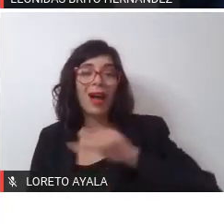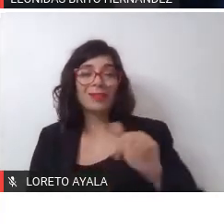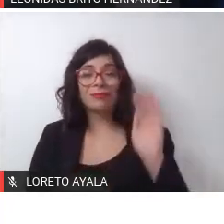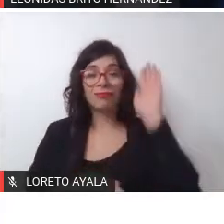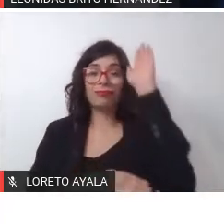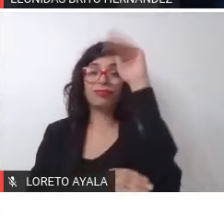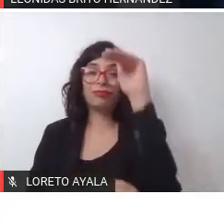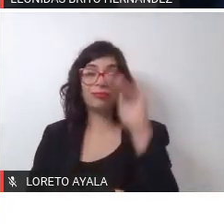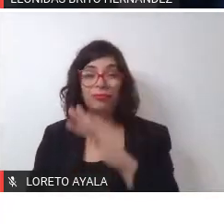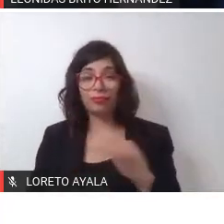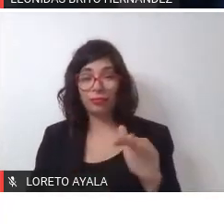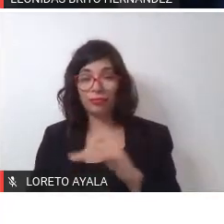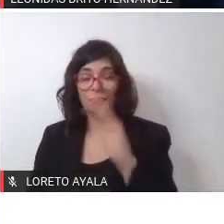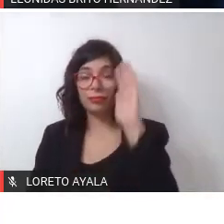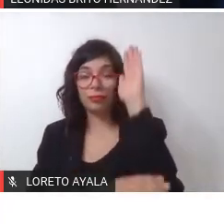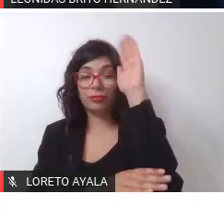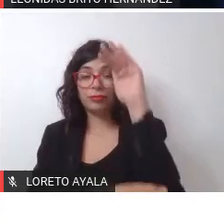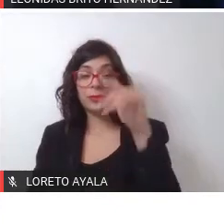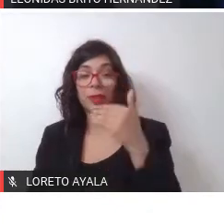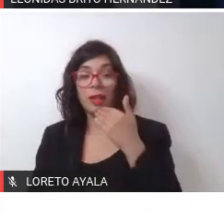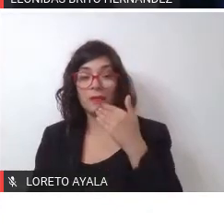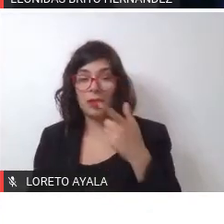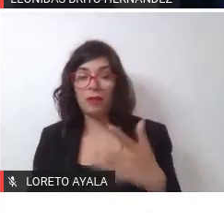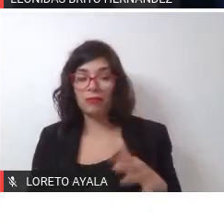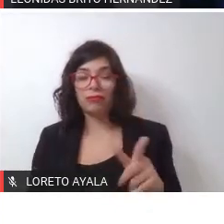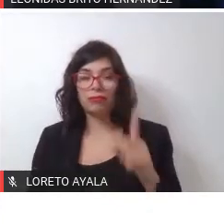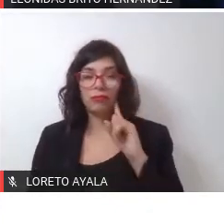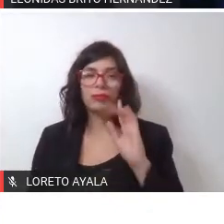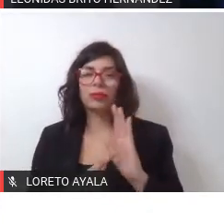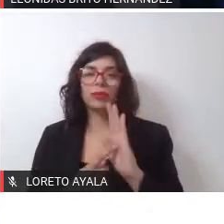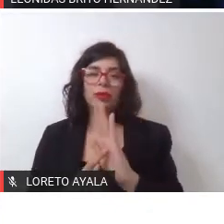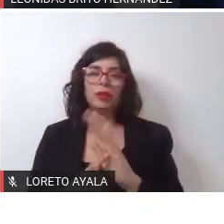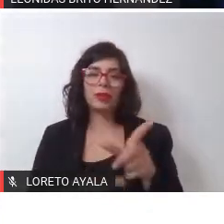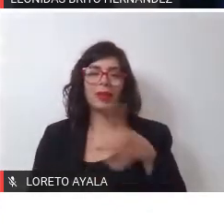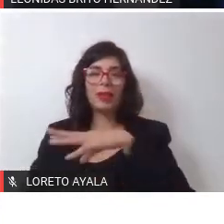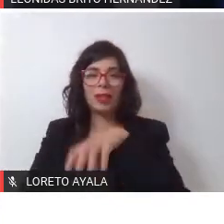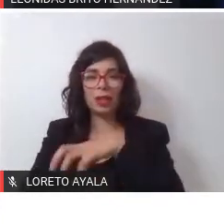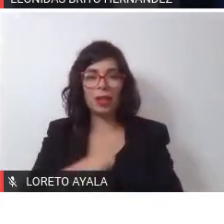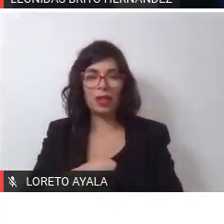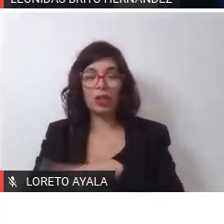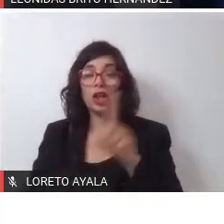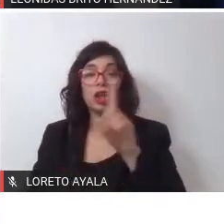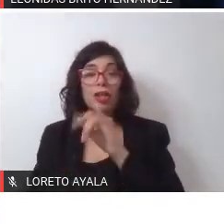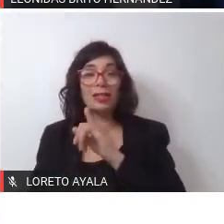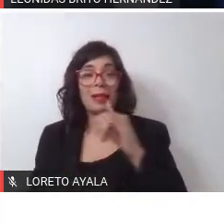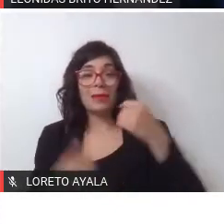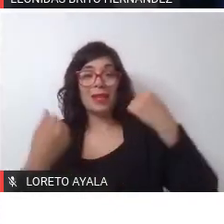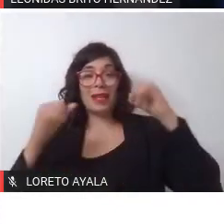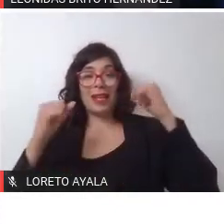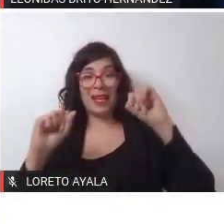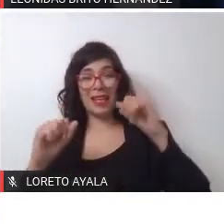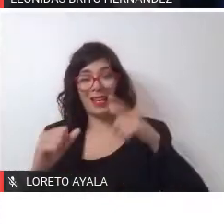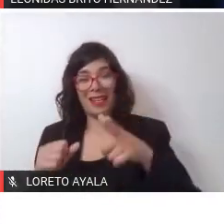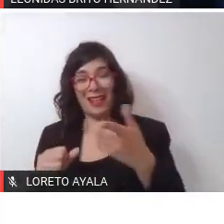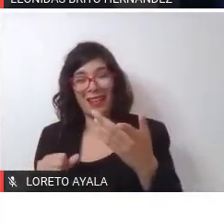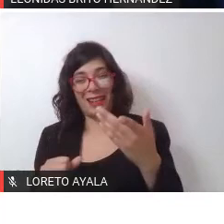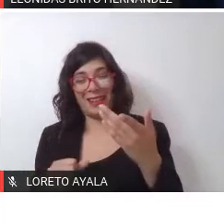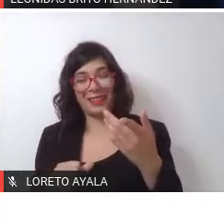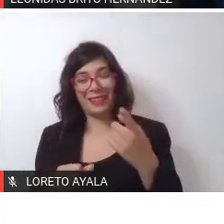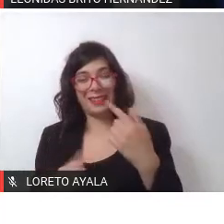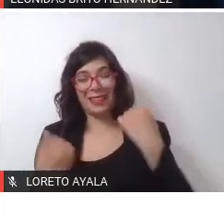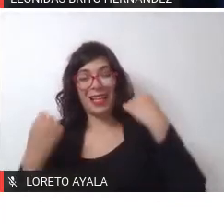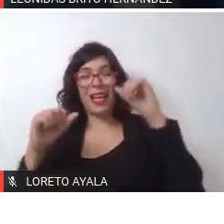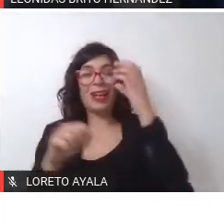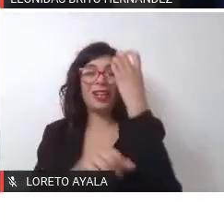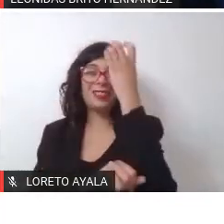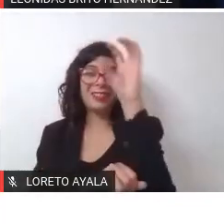a nivel nacional, a nivel como representante de la región. No siempre gana Sereni Coquimbo, no siempre.